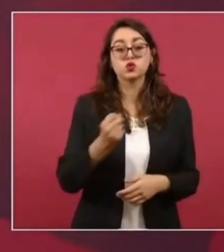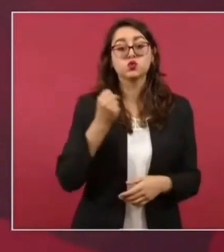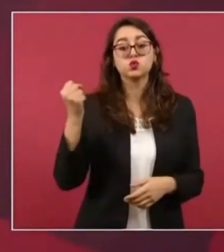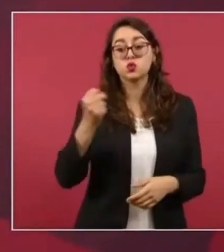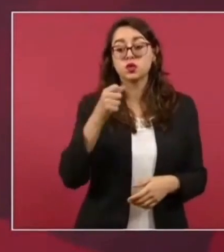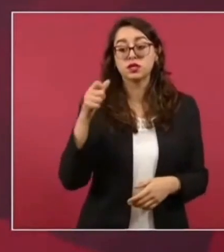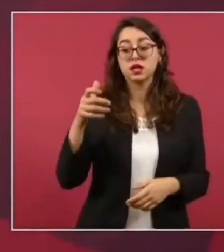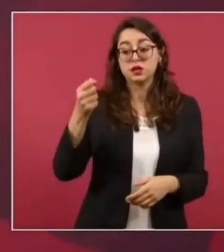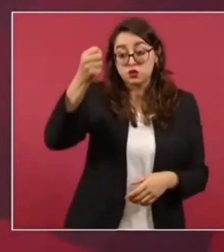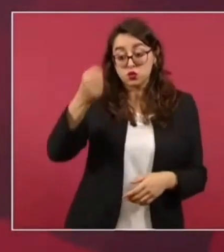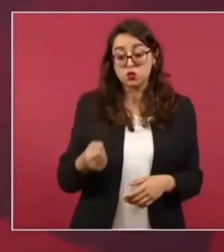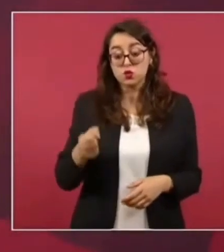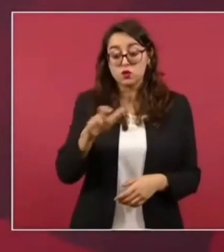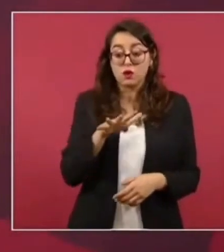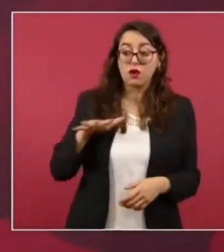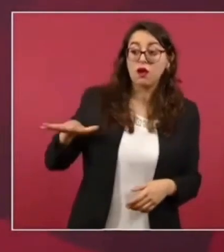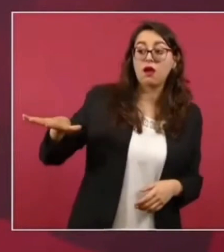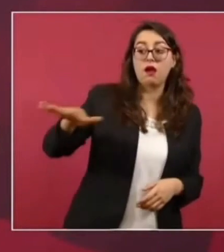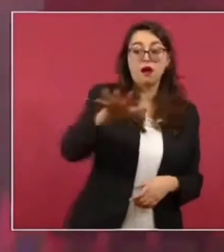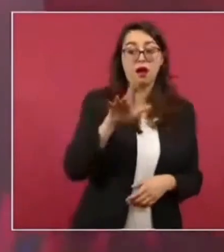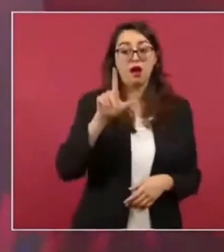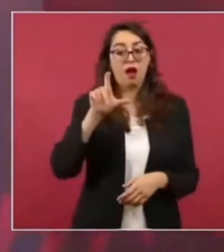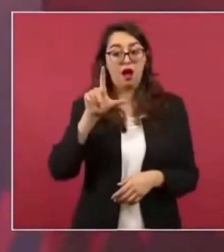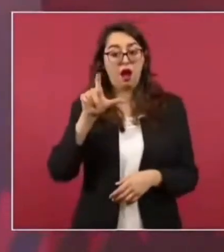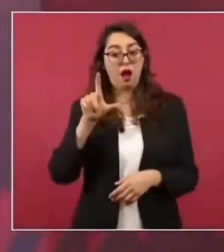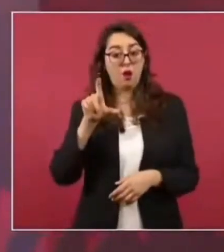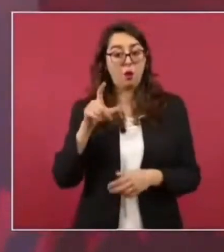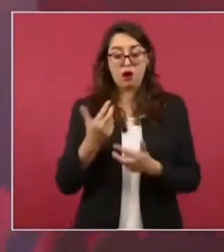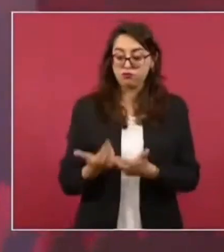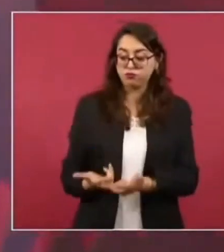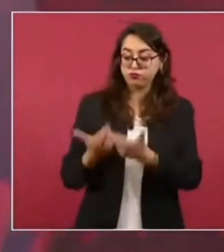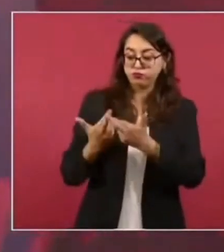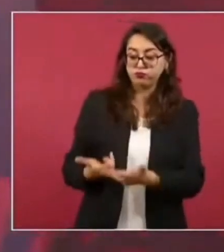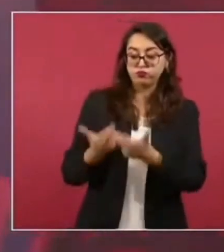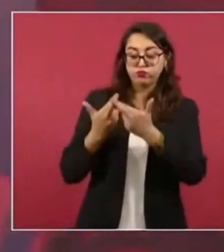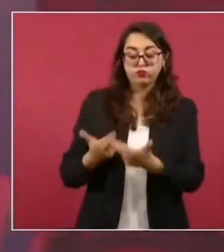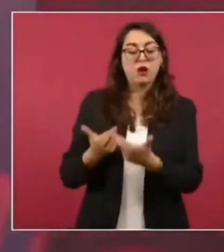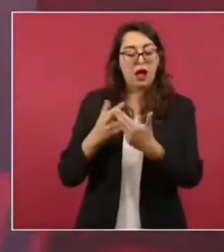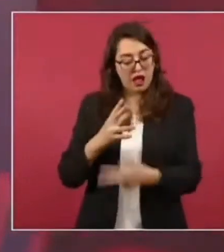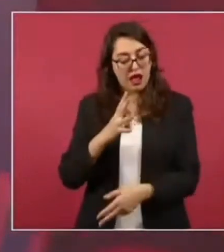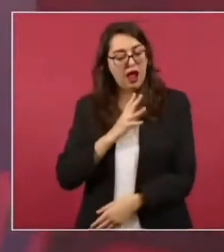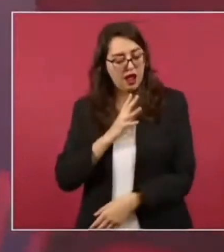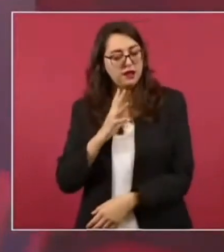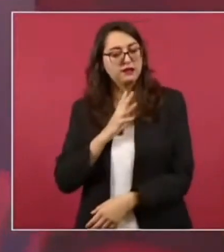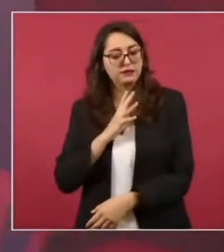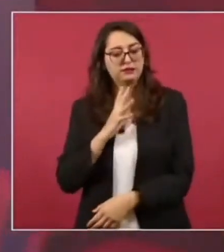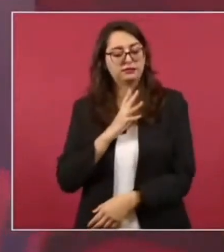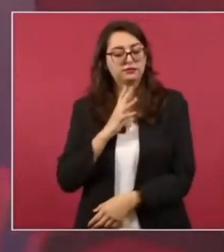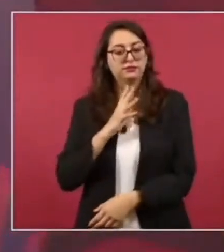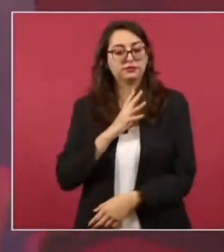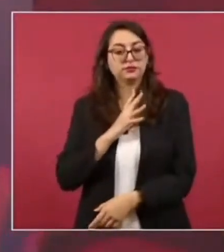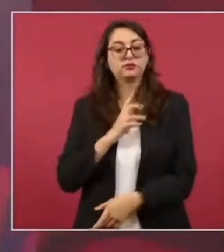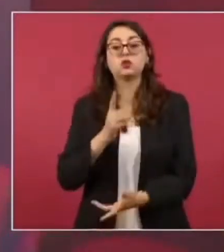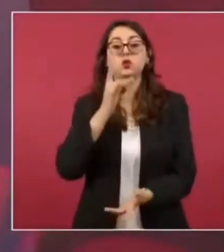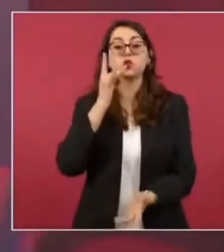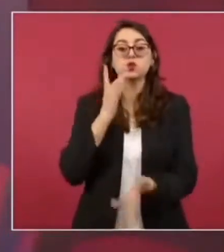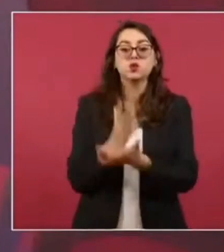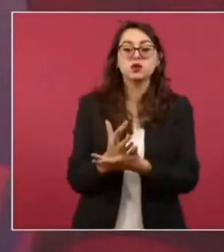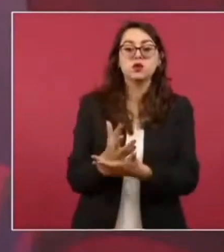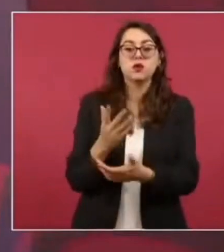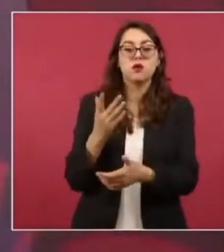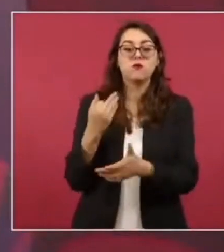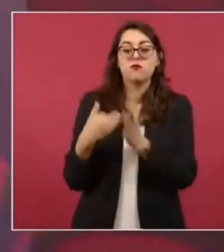agua. Hay agua subterránea y hay agua superficial. Es